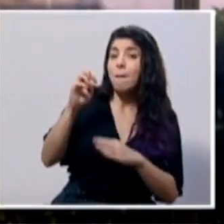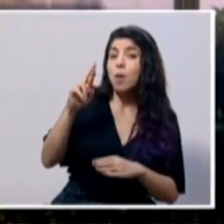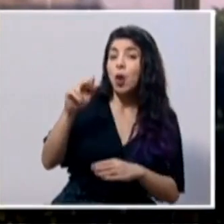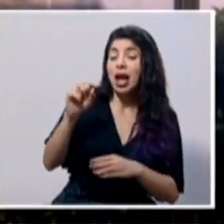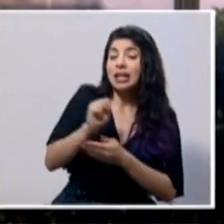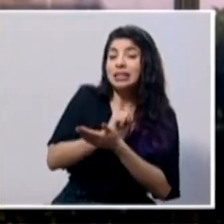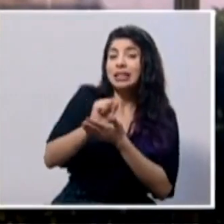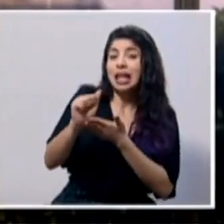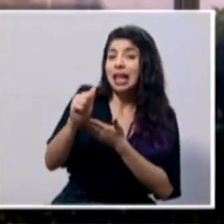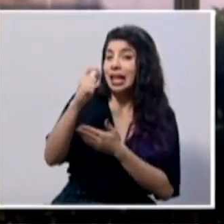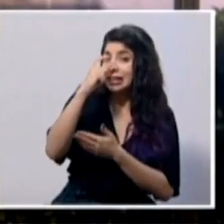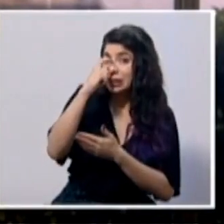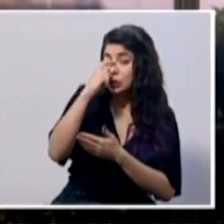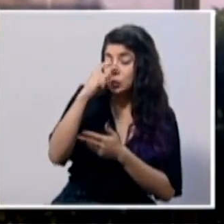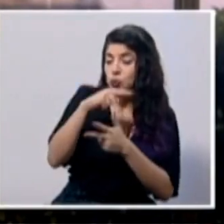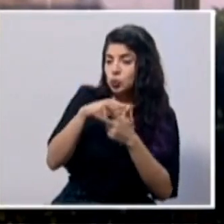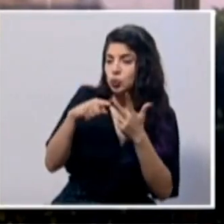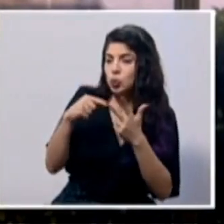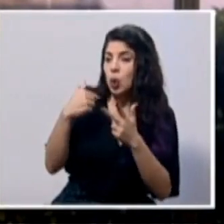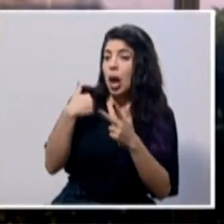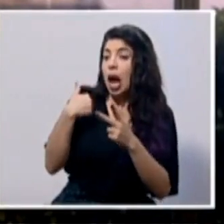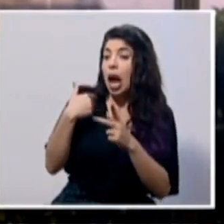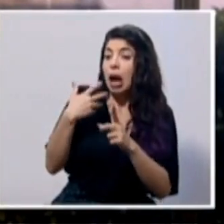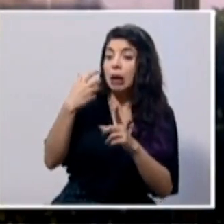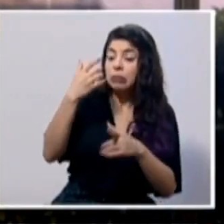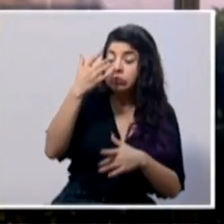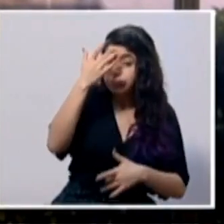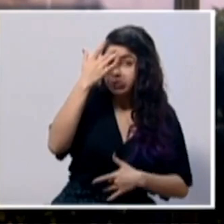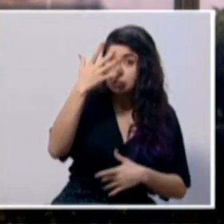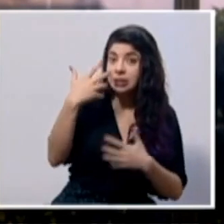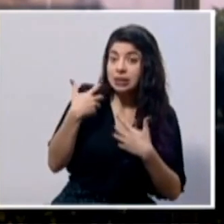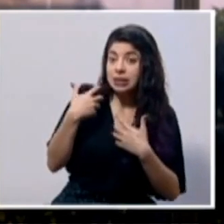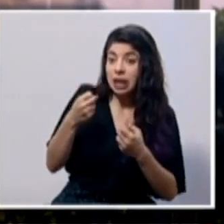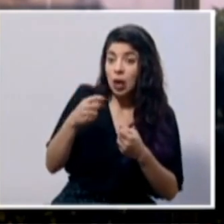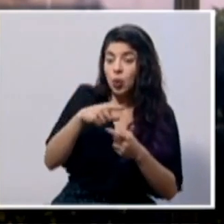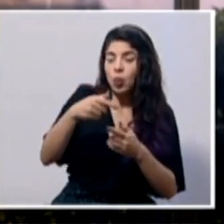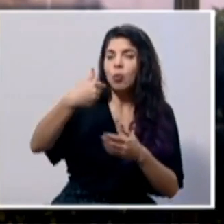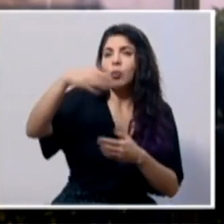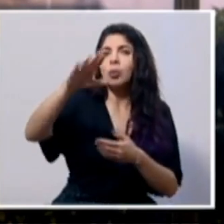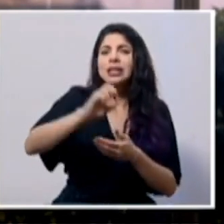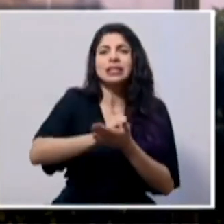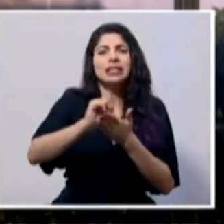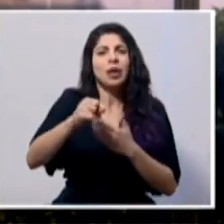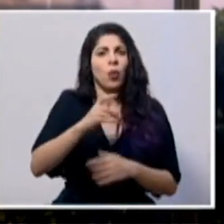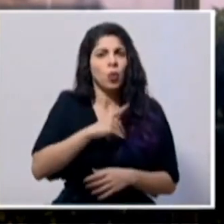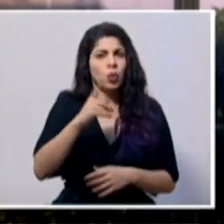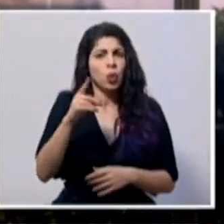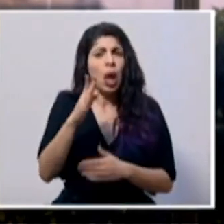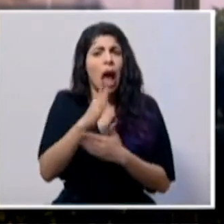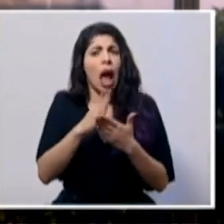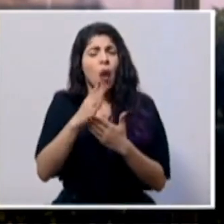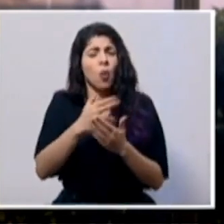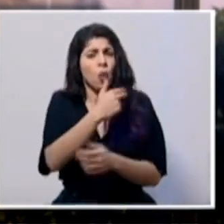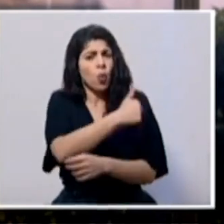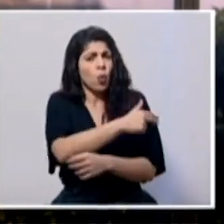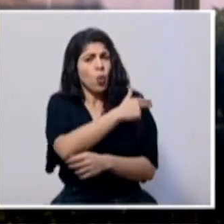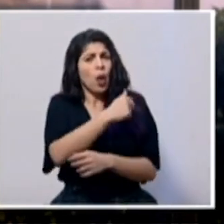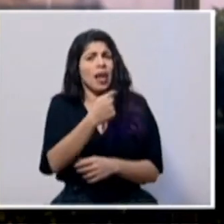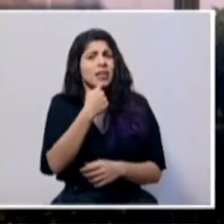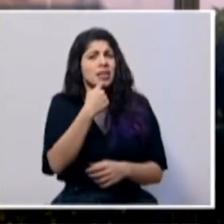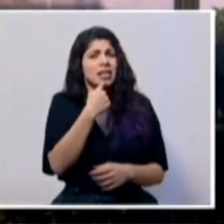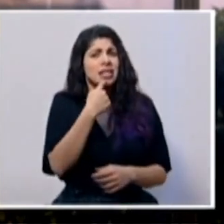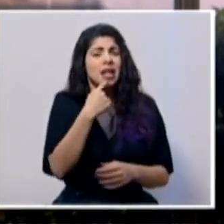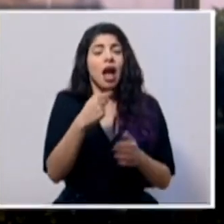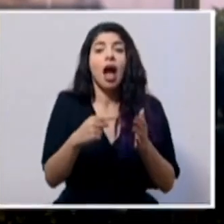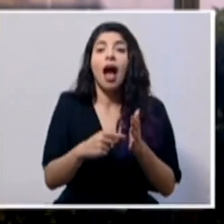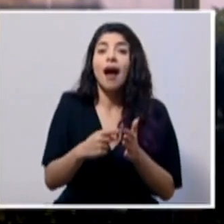Santana y Escazú, cuando tienen afectaciones de salud, los redirigen al Hospital San Juan de Dios. Me indican algunos cronologistas que en